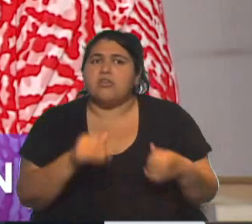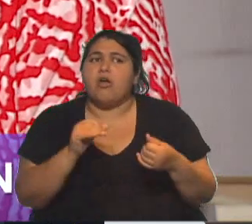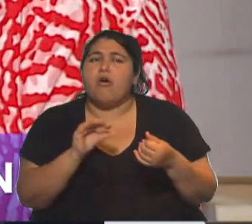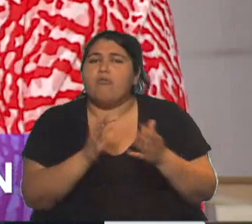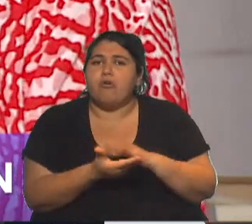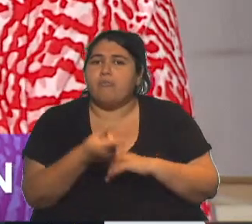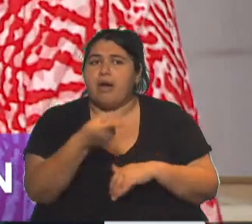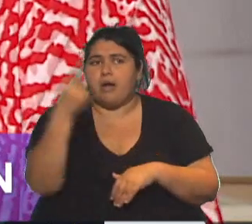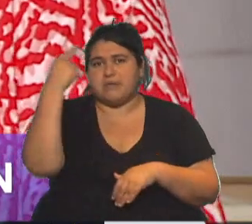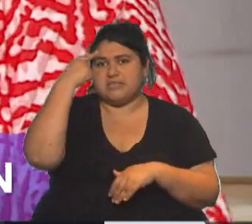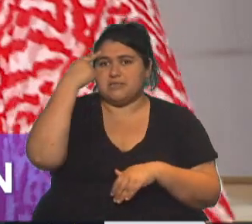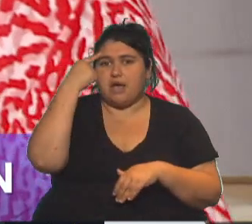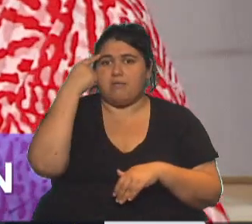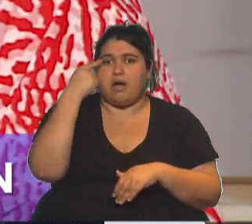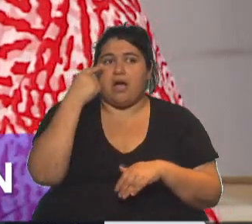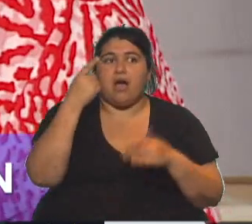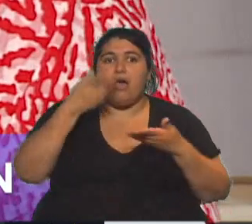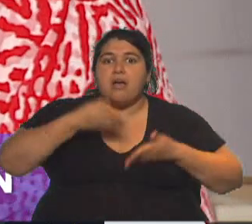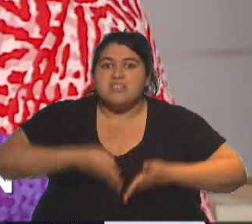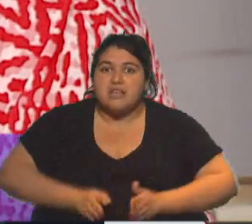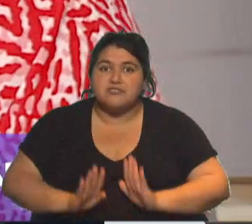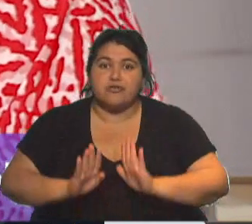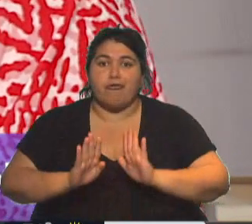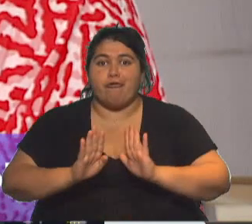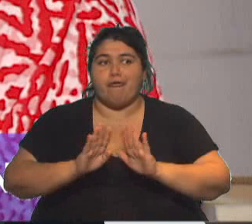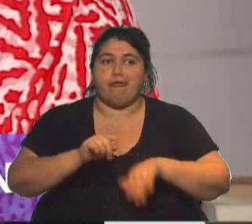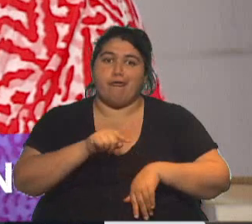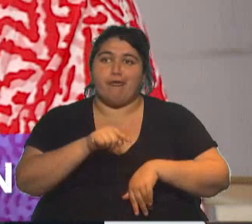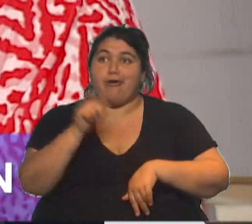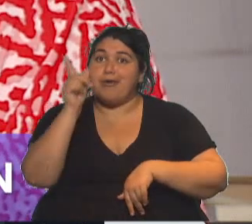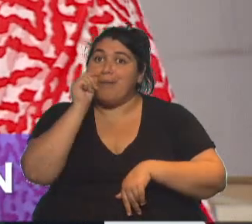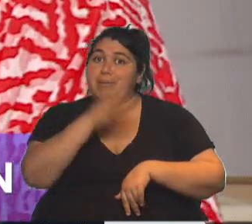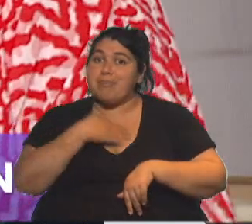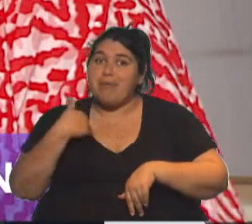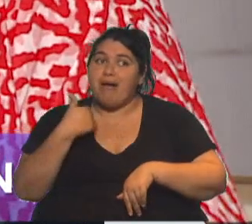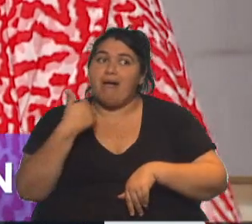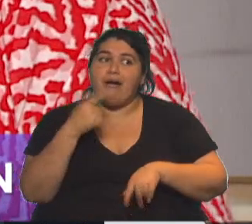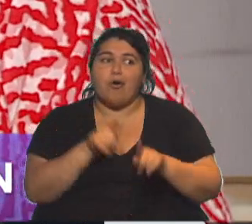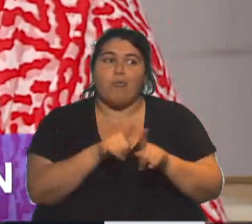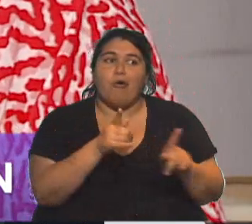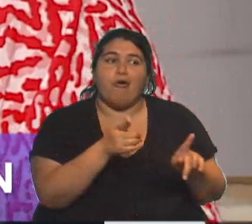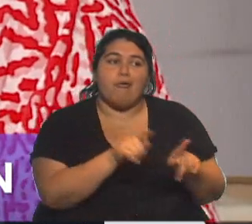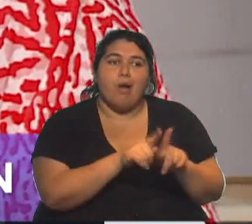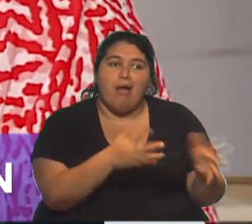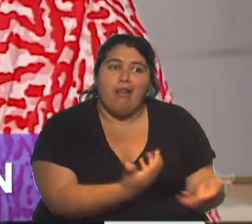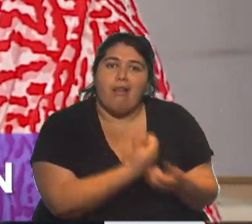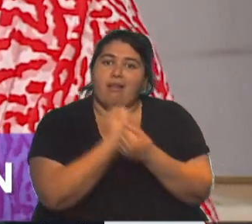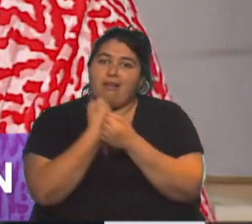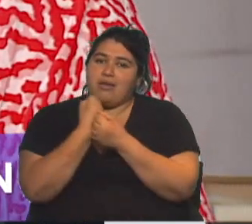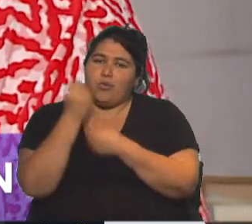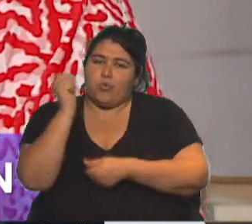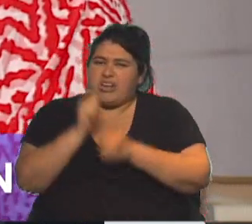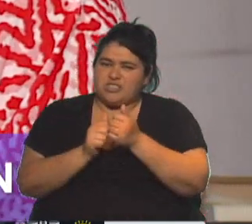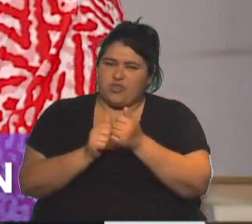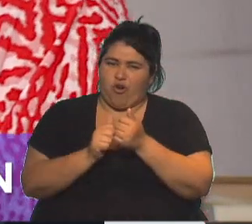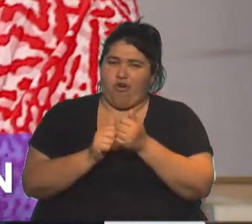ficción que era un niño que había nacido de esos padres adoptantes. Entonces era toda una historia muy,